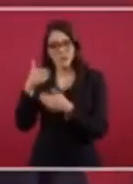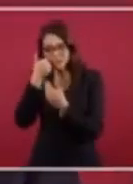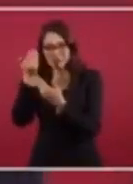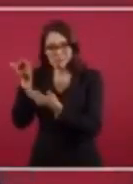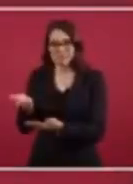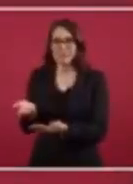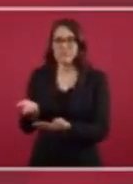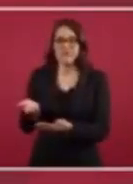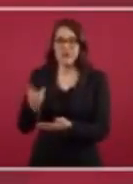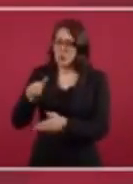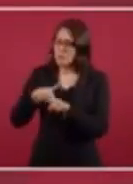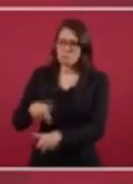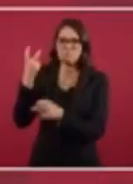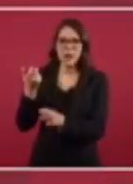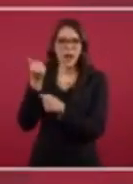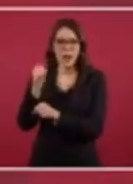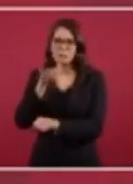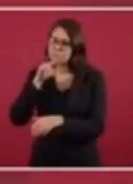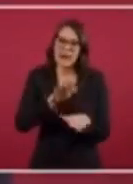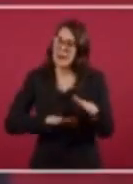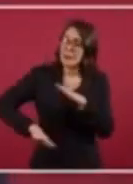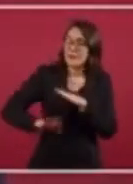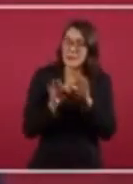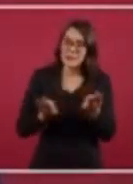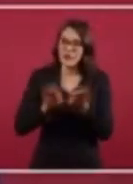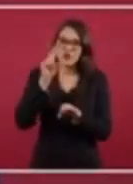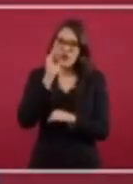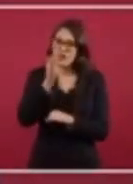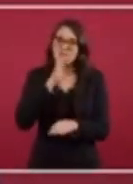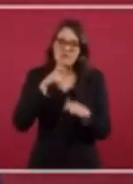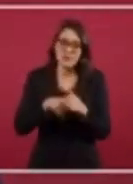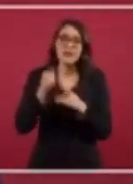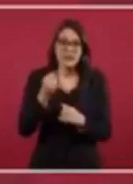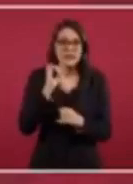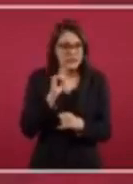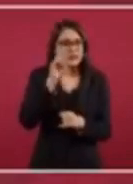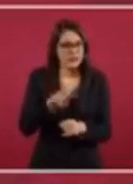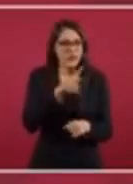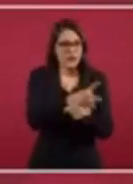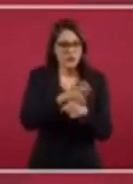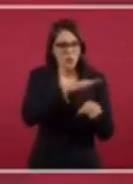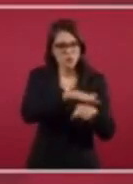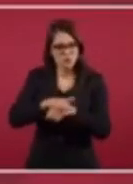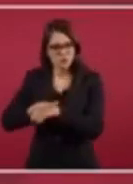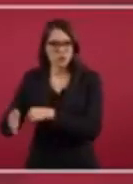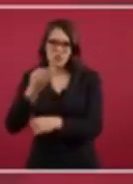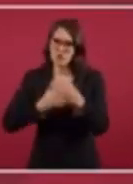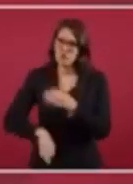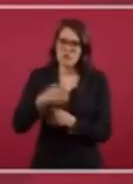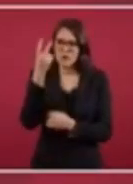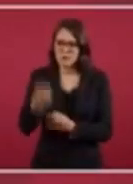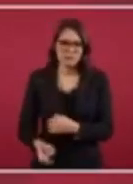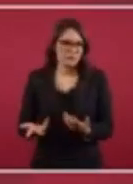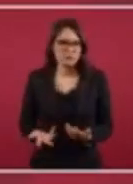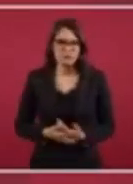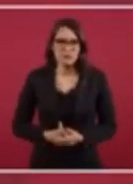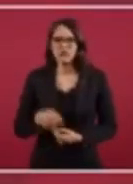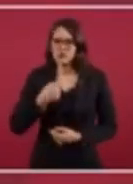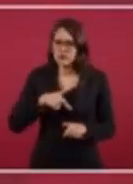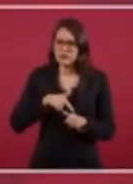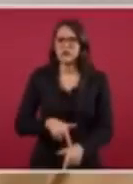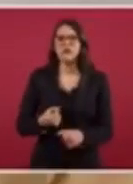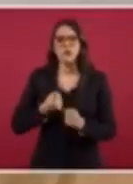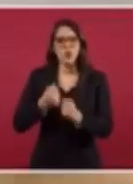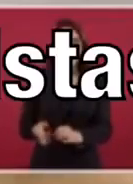quieres que se mantenga la corrupción? Y sin invitarlos a todos, y así sería la convocatoria, vamos a